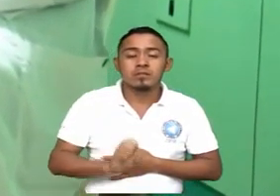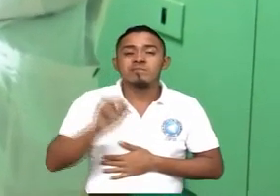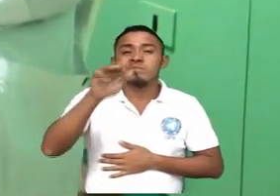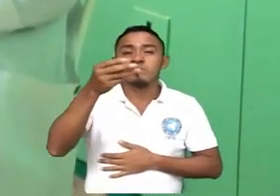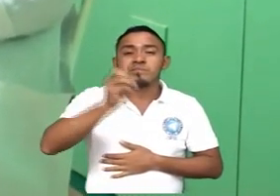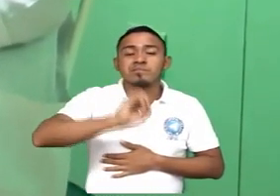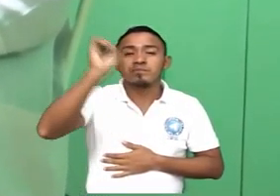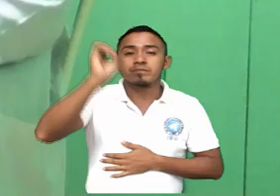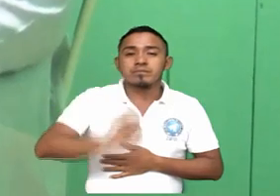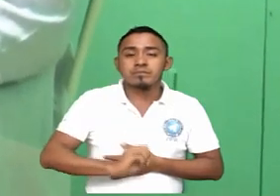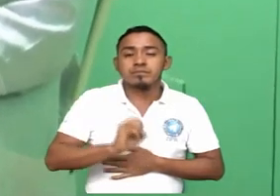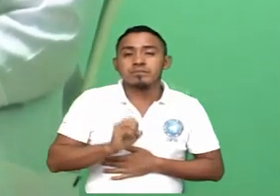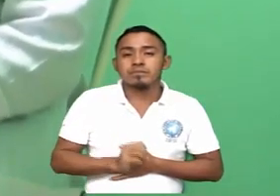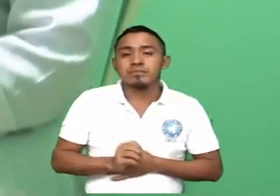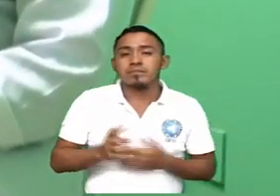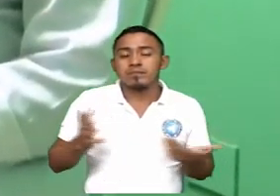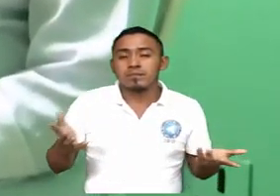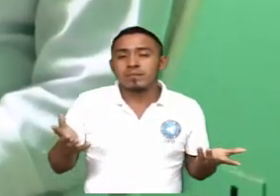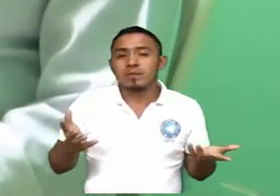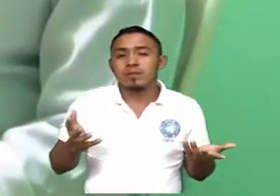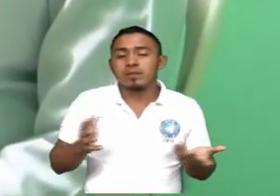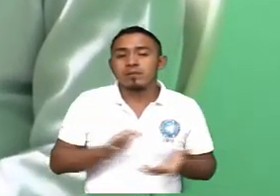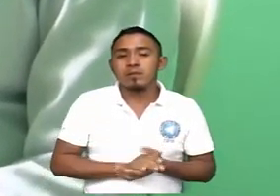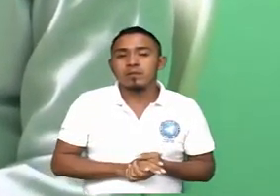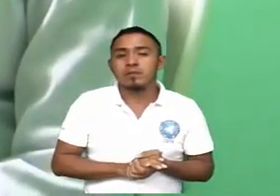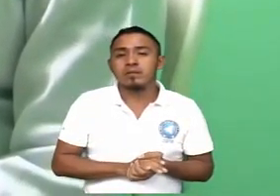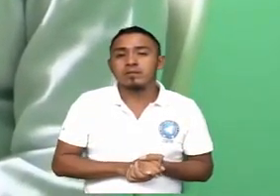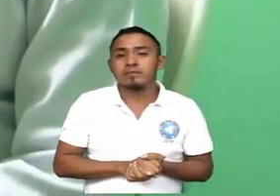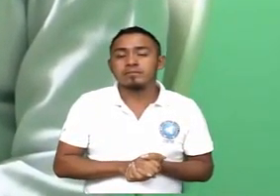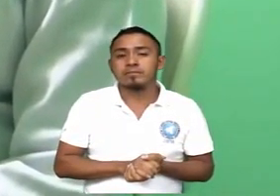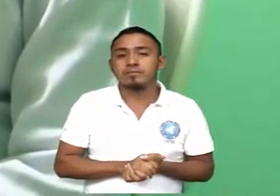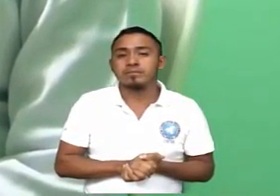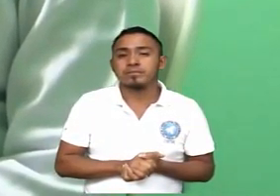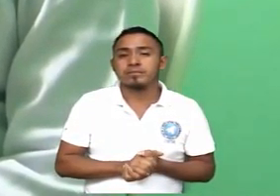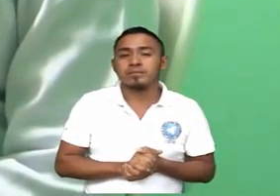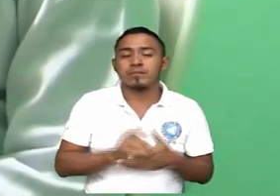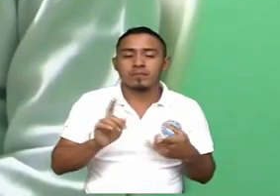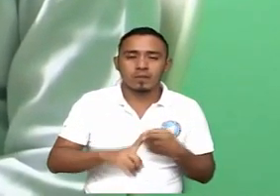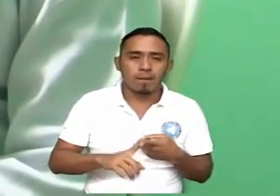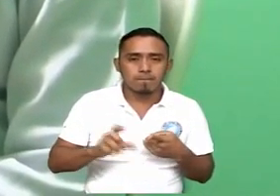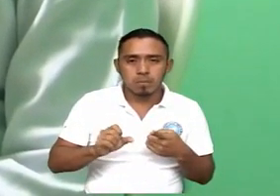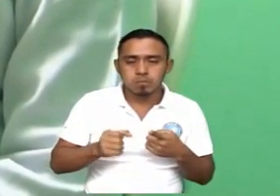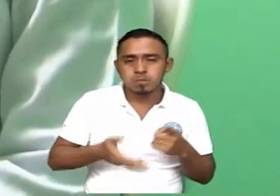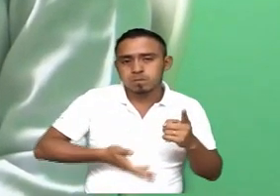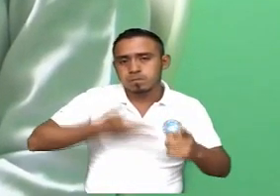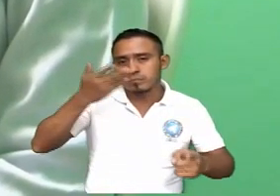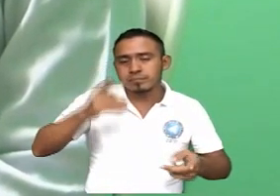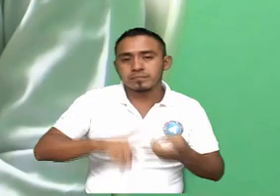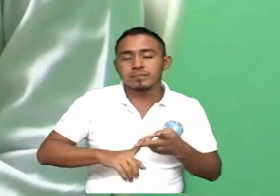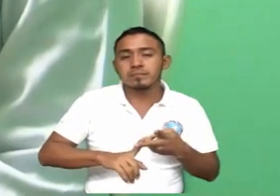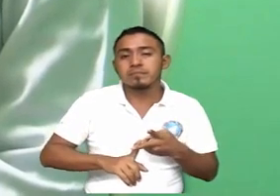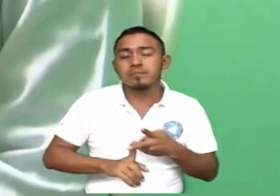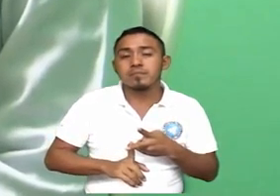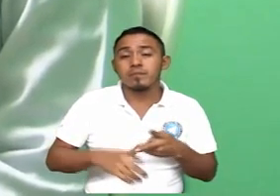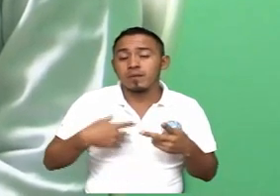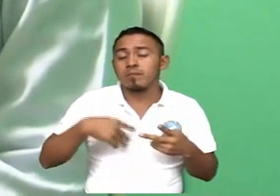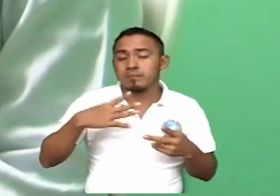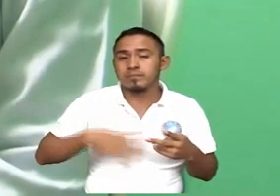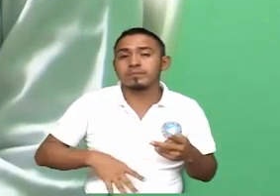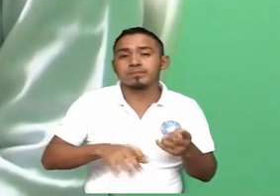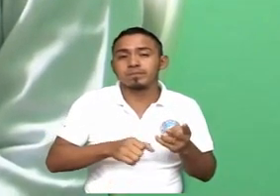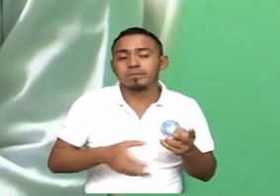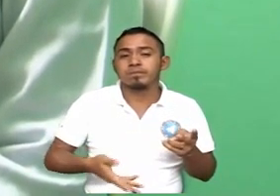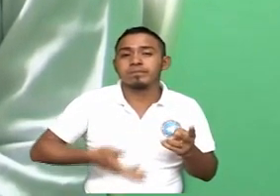90% se debe a causas, por ejemplo, la presión arterial del cuerpo